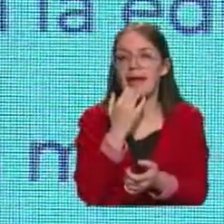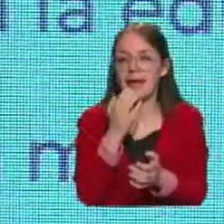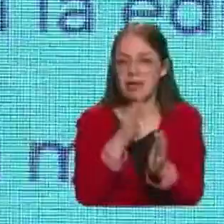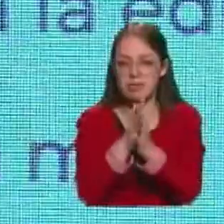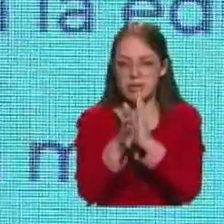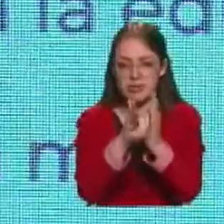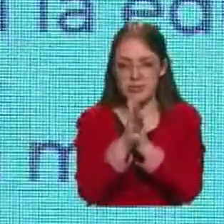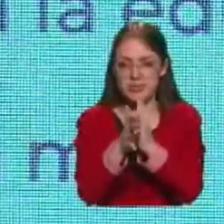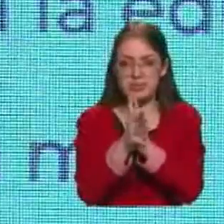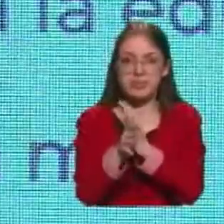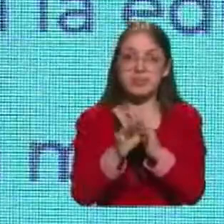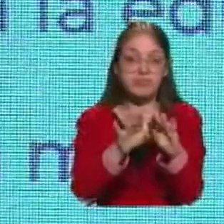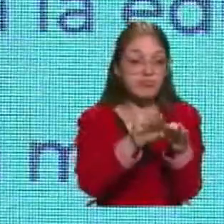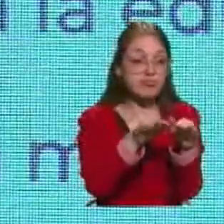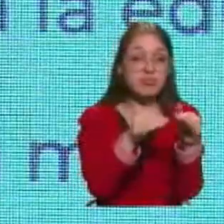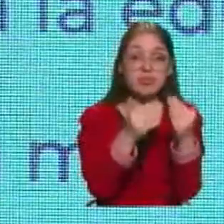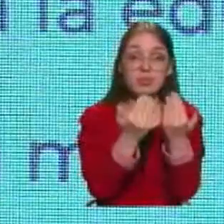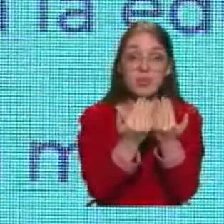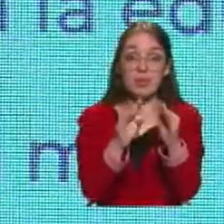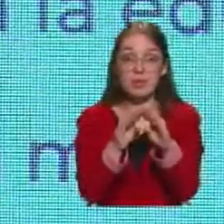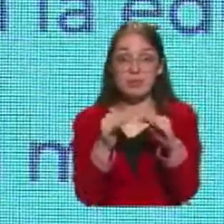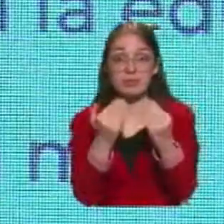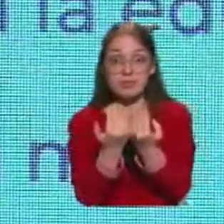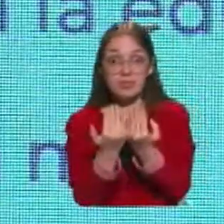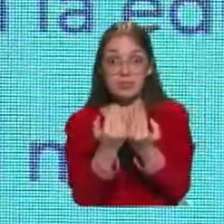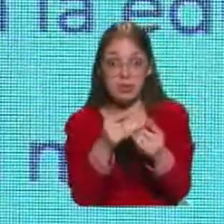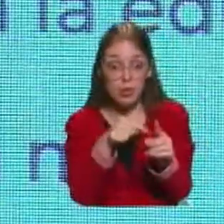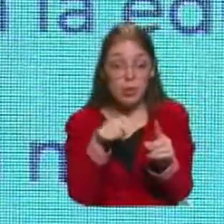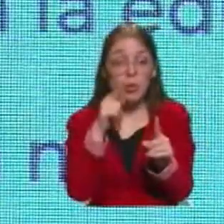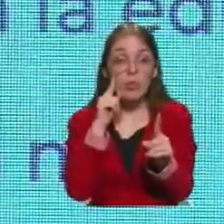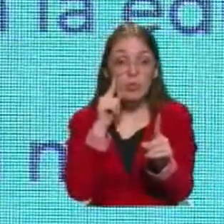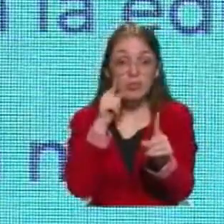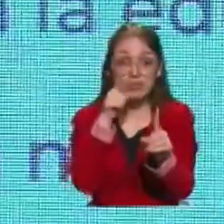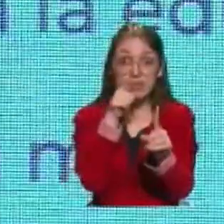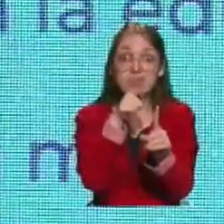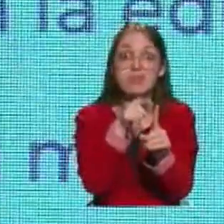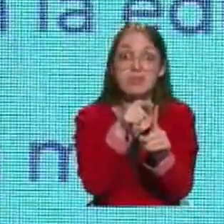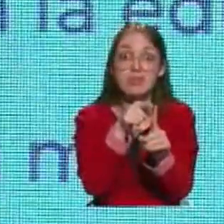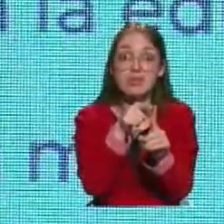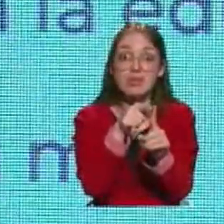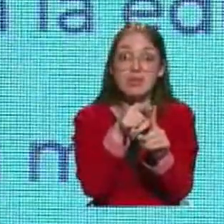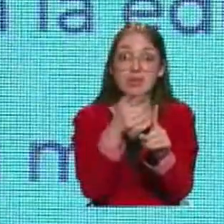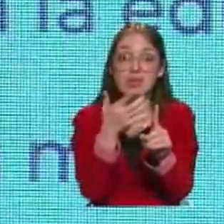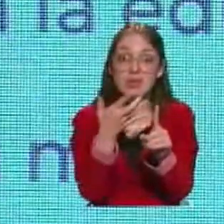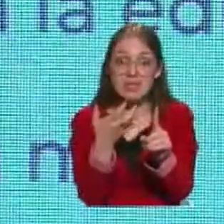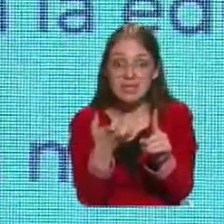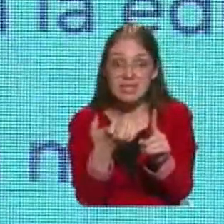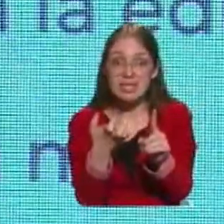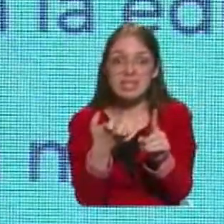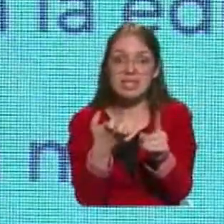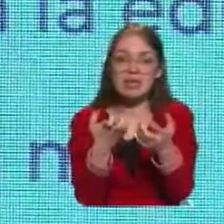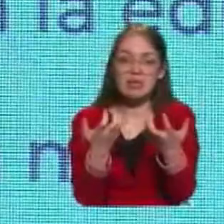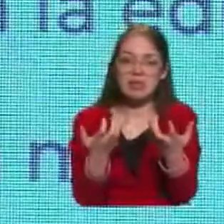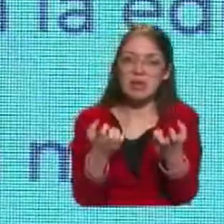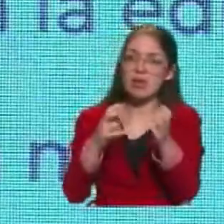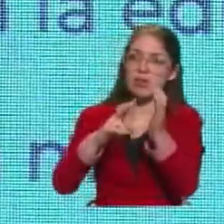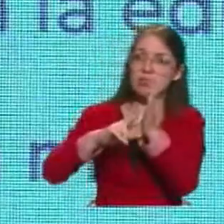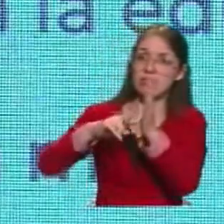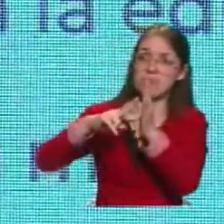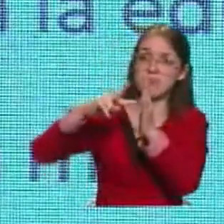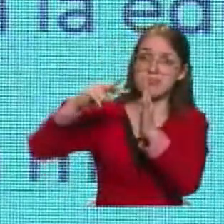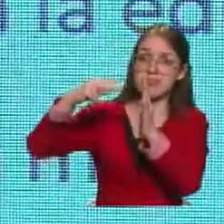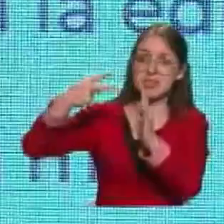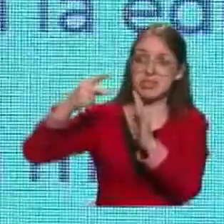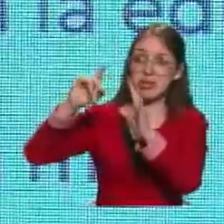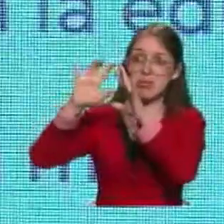medidas técnicas en los colegios no apuntan para nada lo que está hoy en primera línea y embargo antia en el mundo las